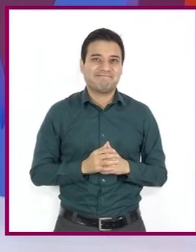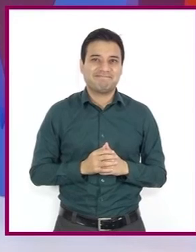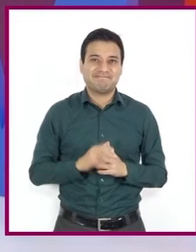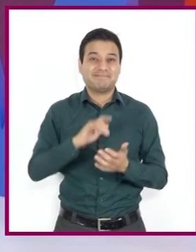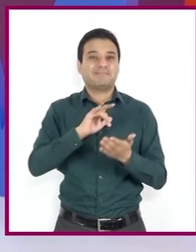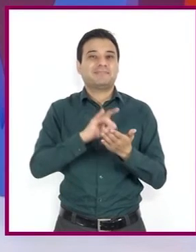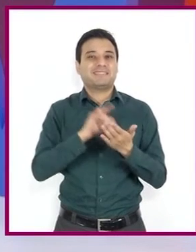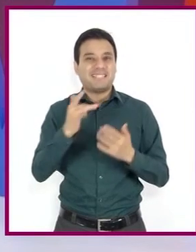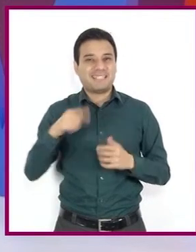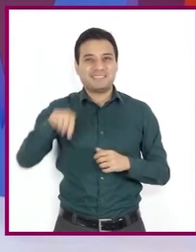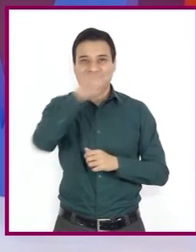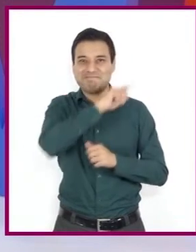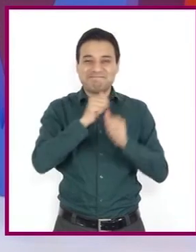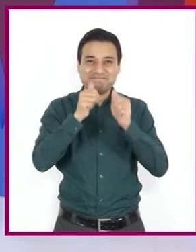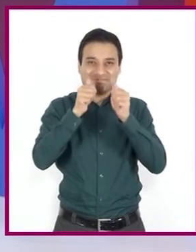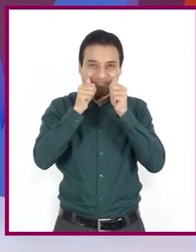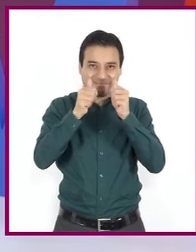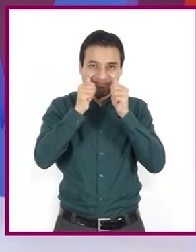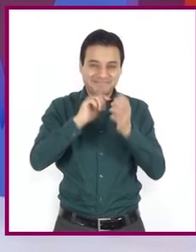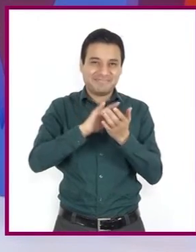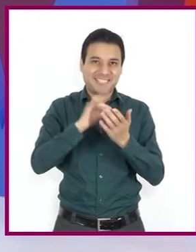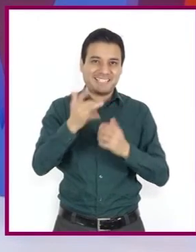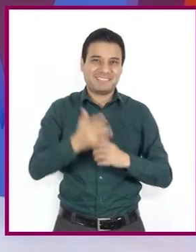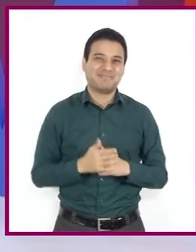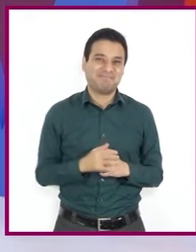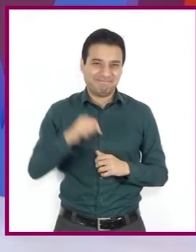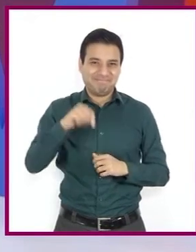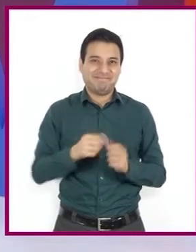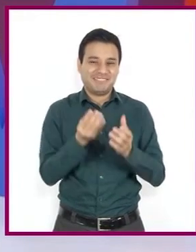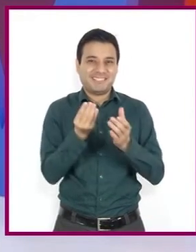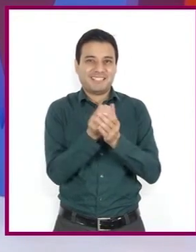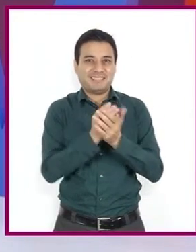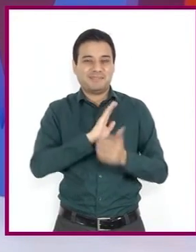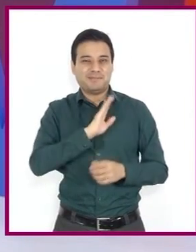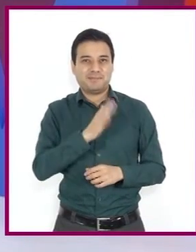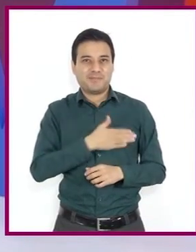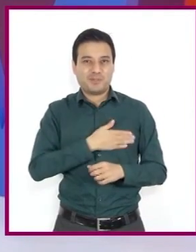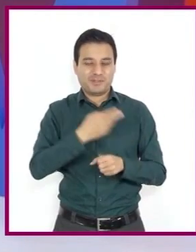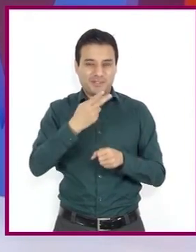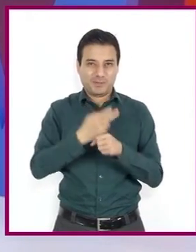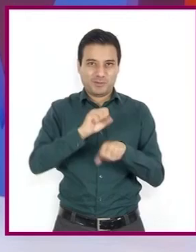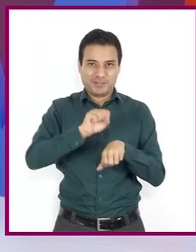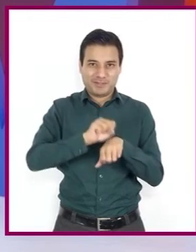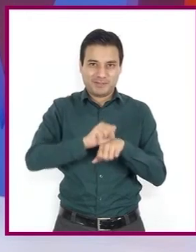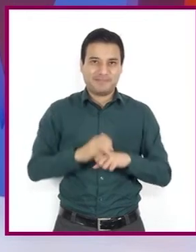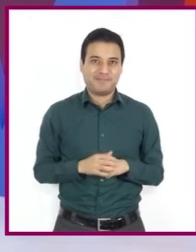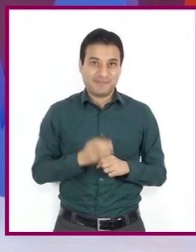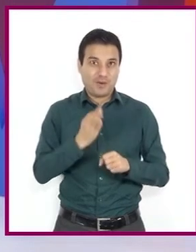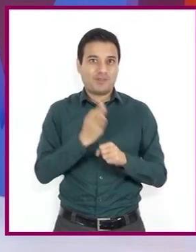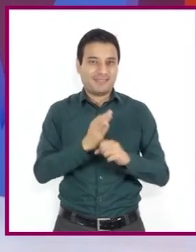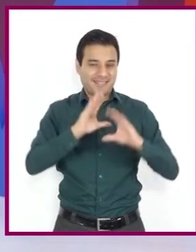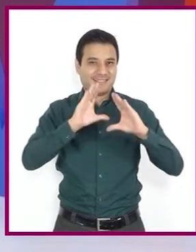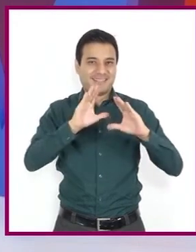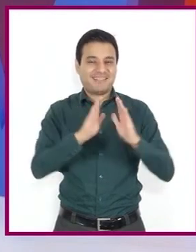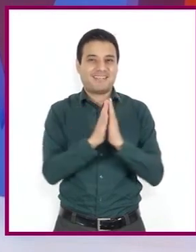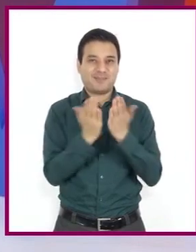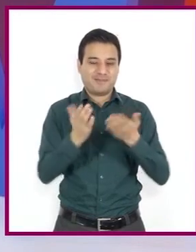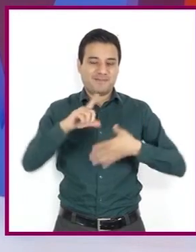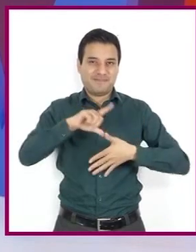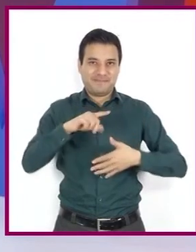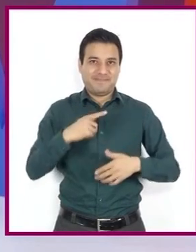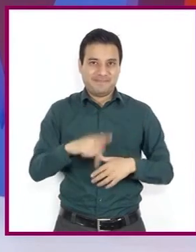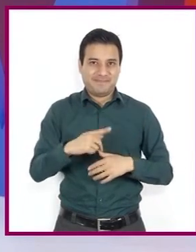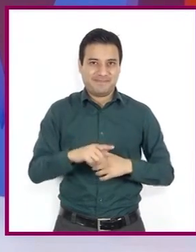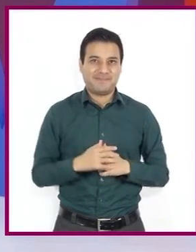por compartir con nosotros esta sesión de Lengua Materna 2, en la que hemos estado caminando con la literatura